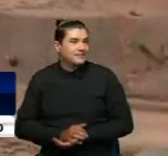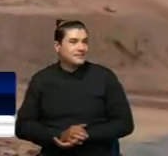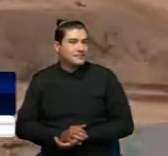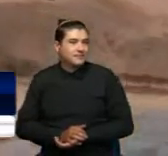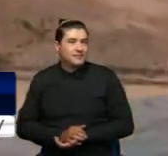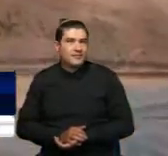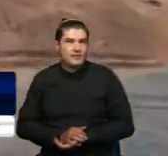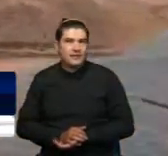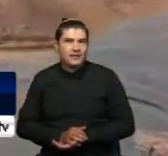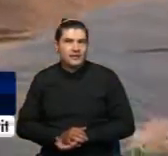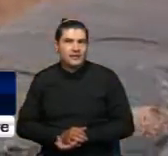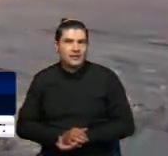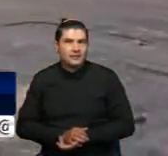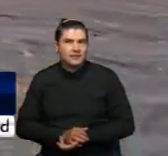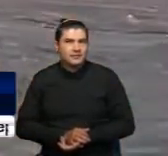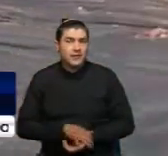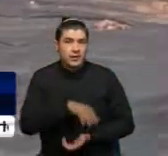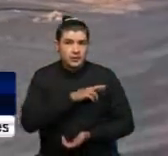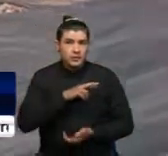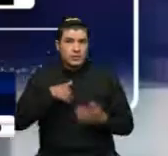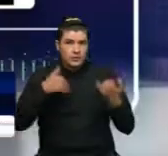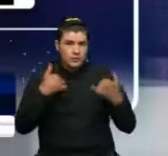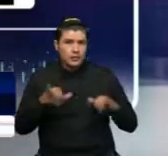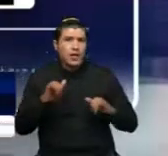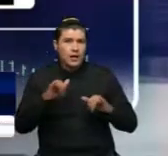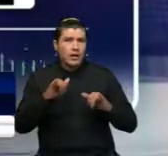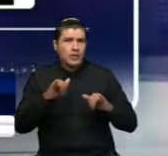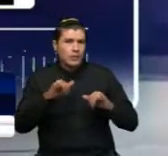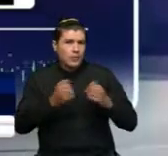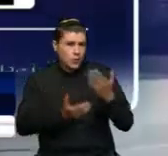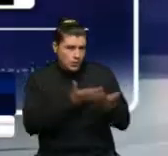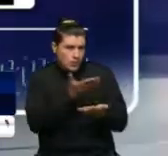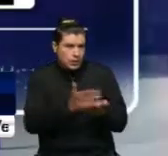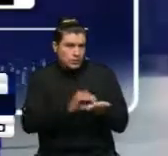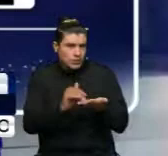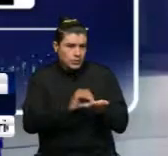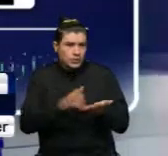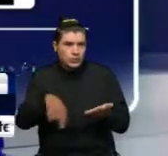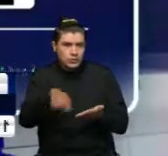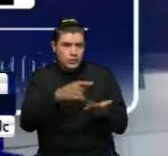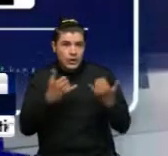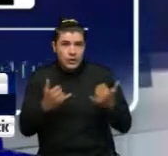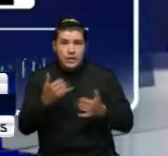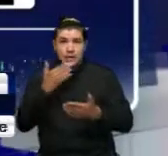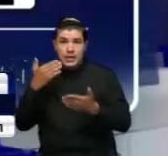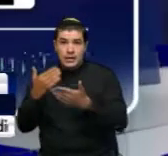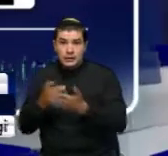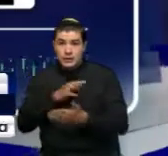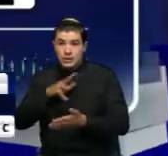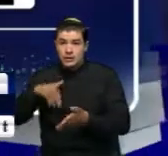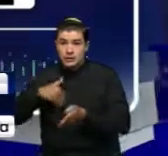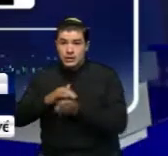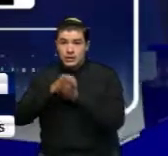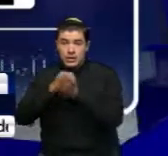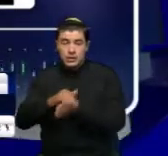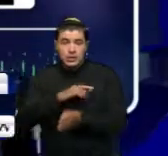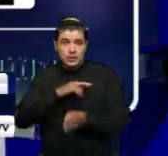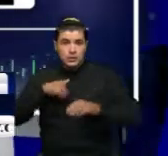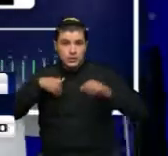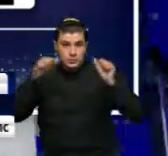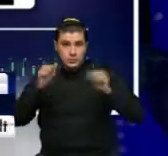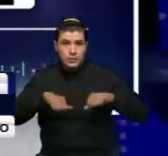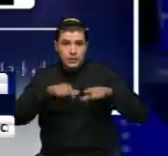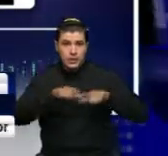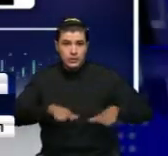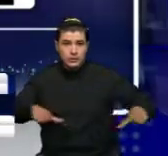el carrasco tenemos ya la contingencia en este momento y es que hemos gracias a nuestra gestión hemos logrado disponibilidad en el